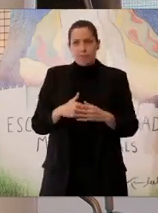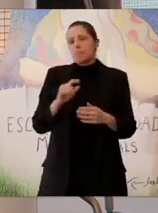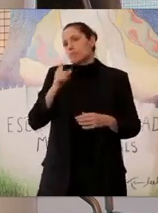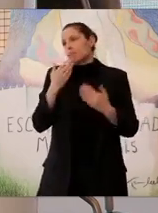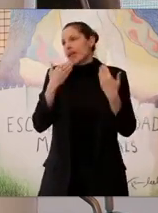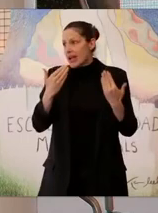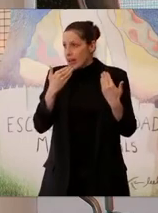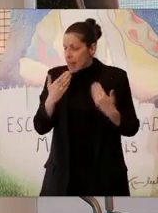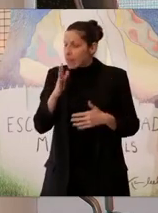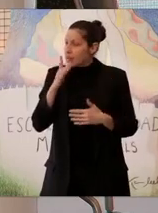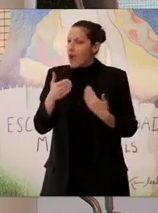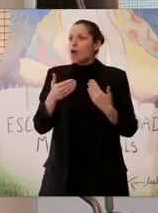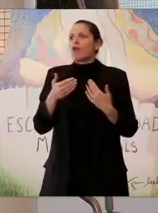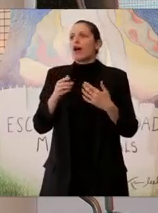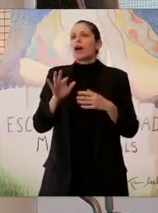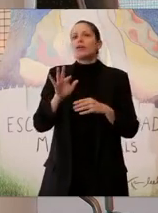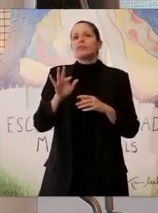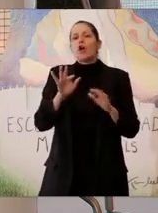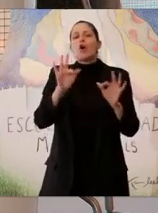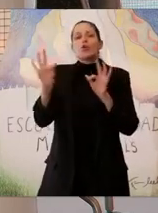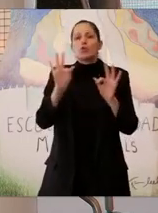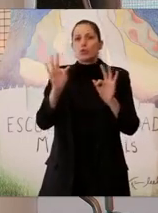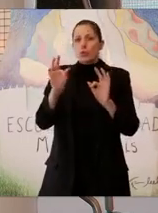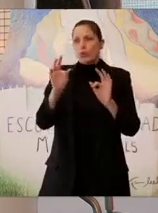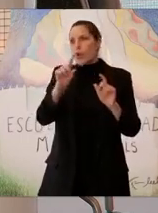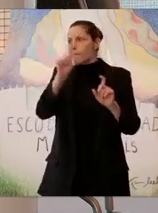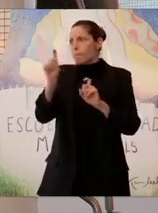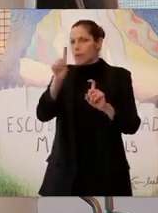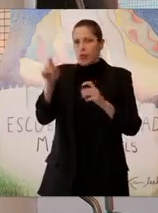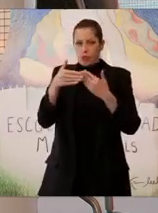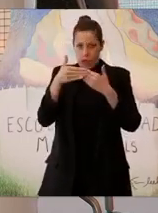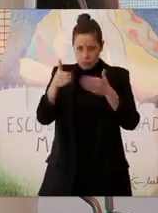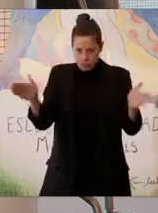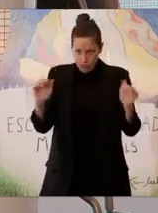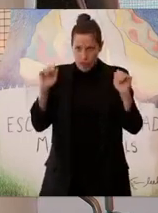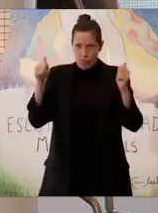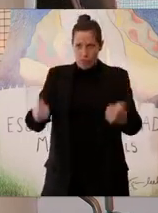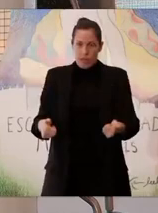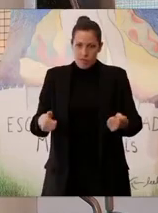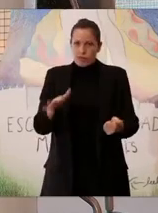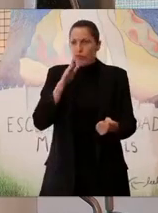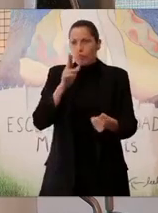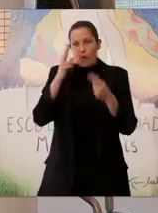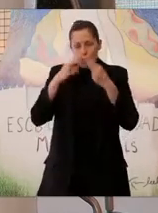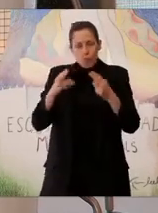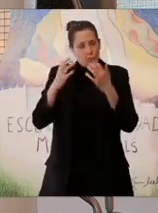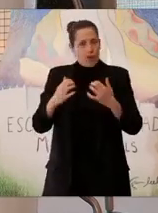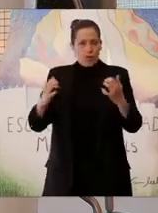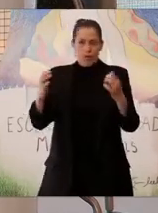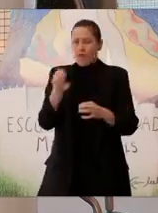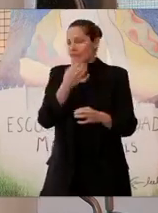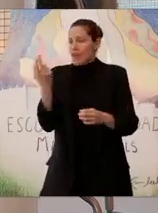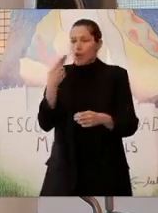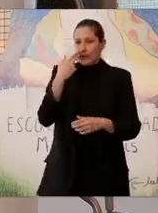y abrimos el turno para que el público también pueda preguntar, que seguro que tiene cuestiones interesantes que poner encima de la mesa. Si no, saco las mías, ¿eh?